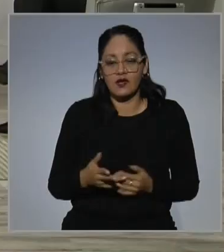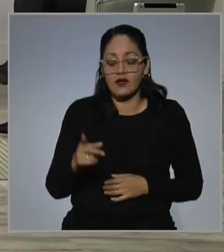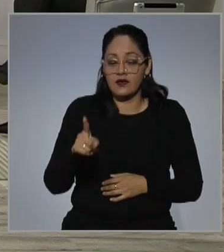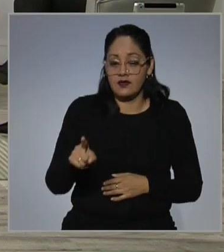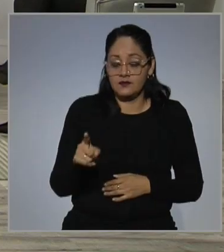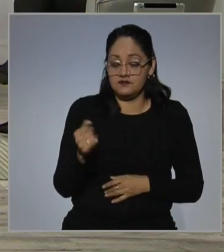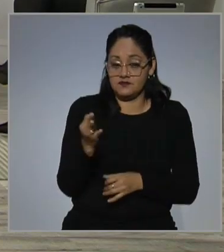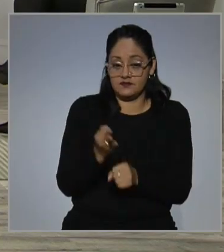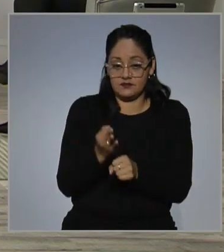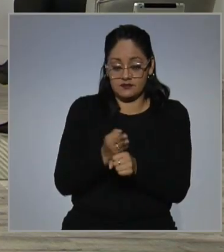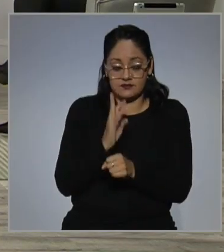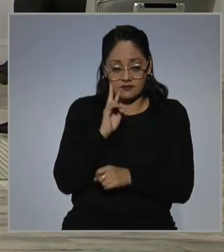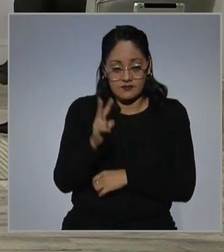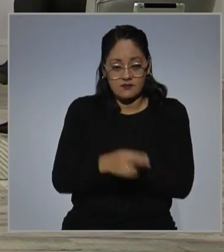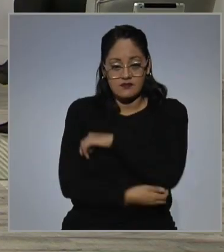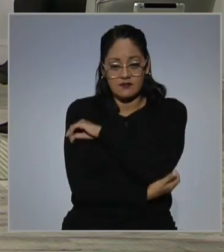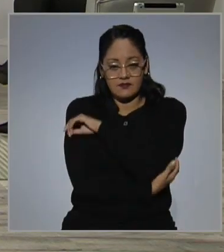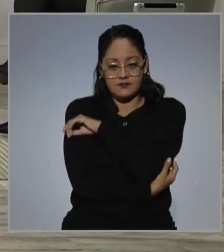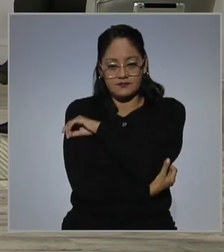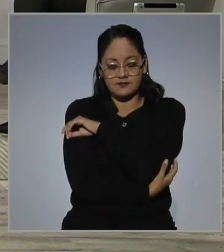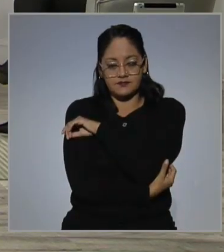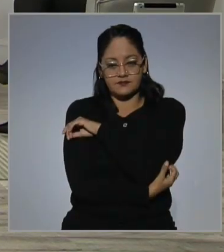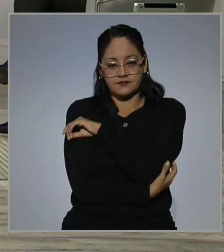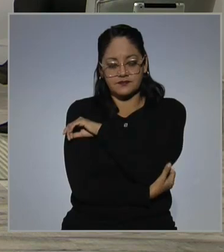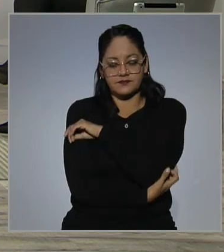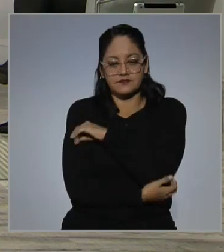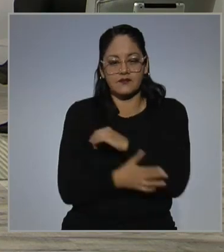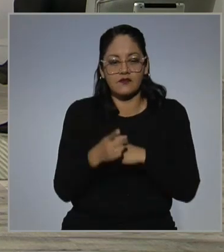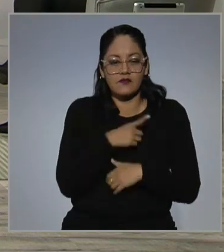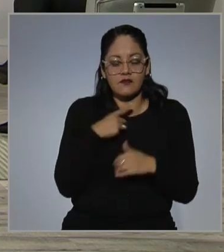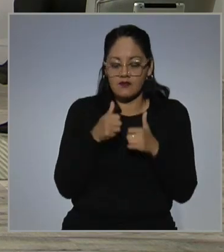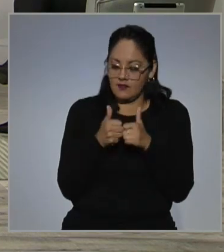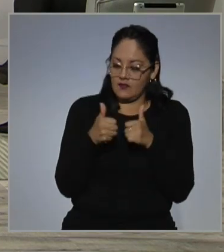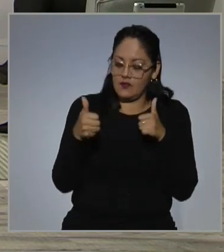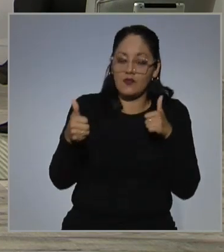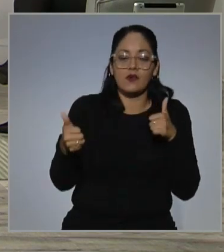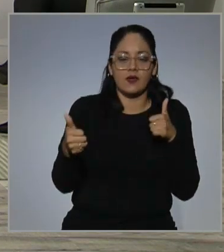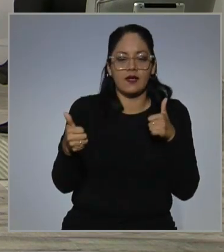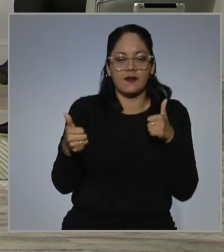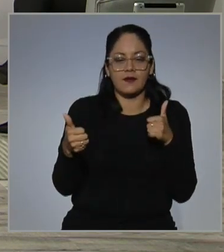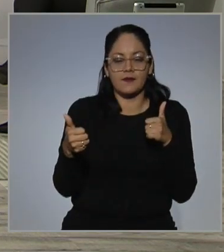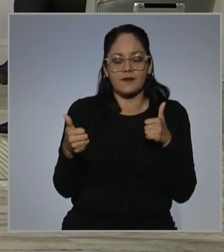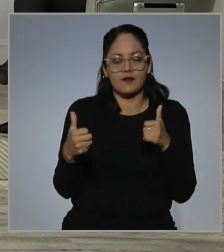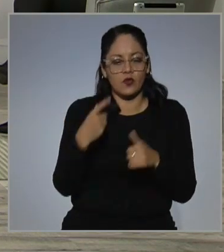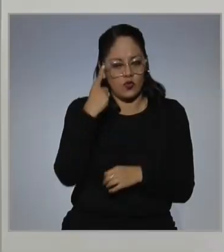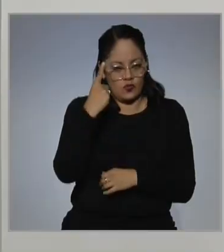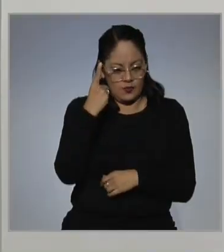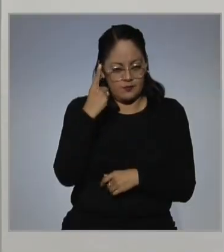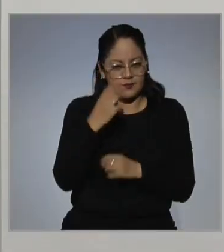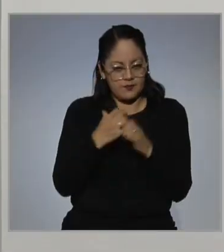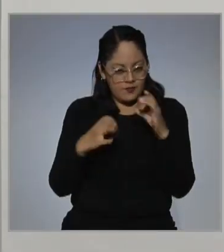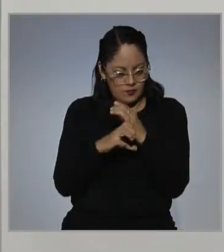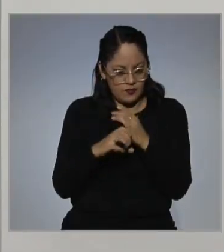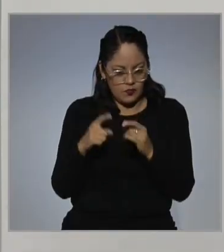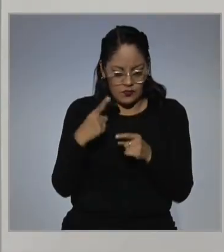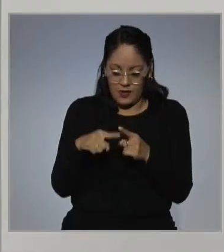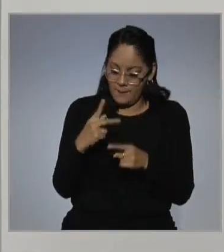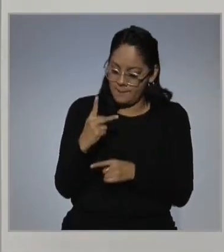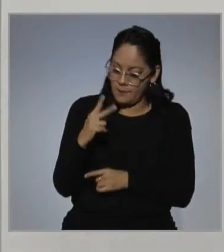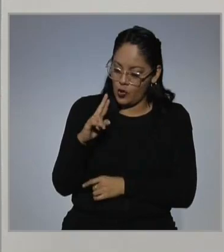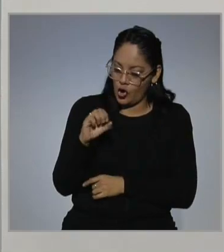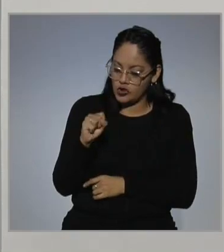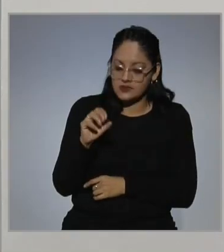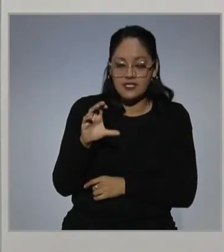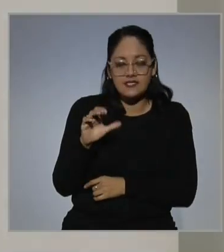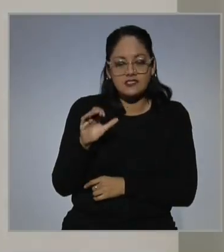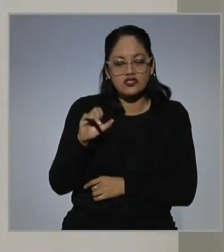como que hay que separar un poquito, ¿no? Una idea, una cosa es la procesión